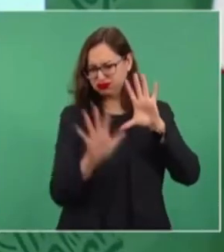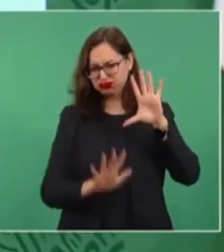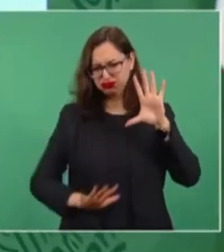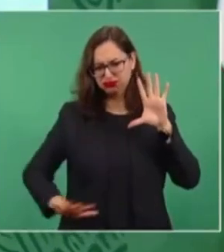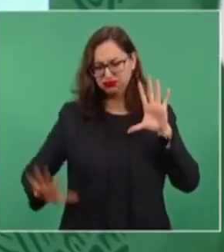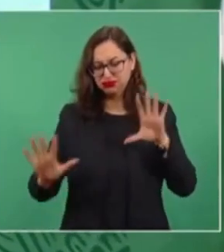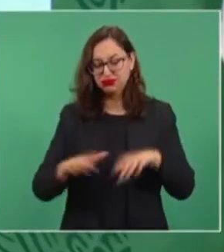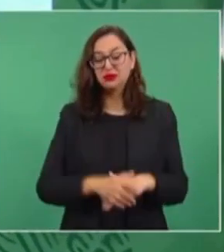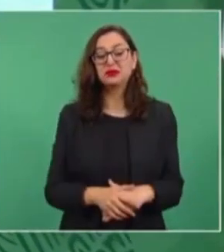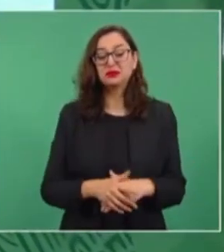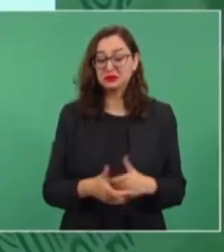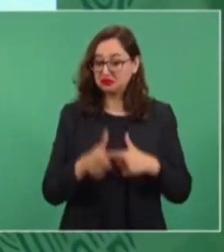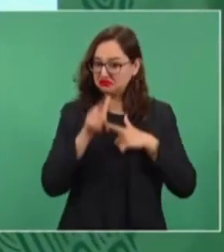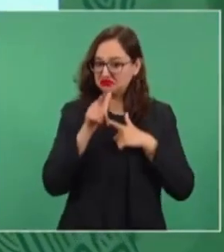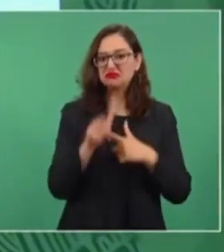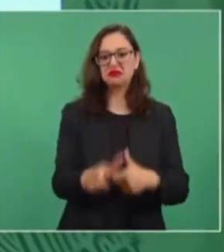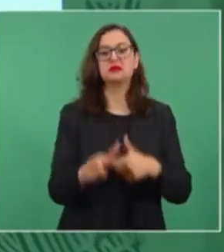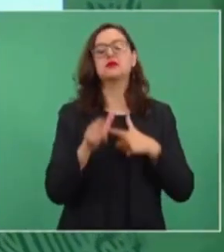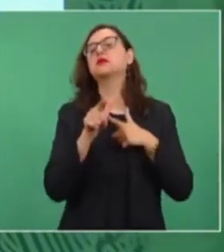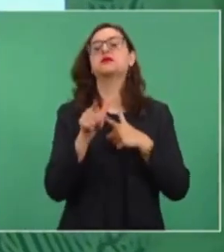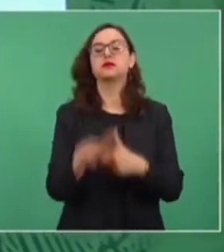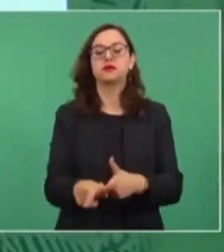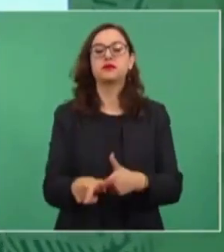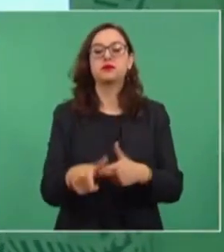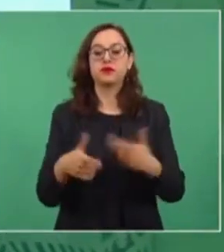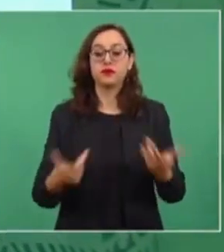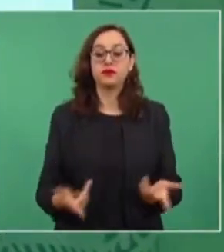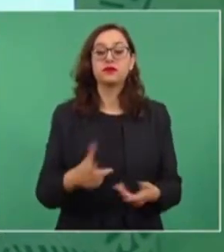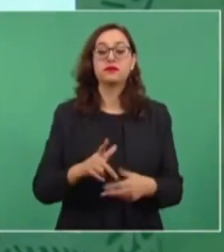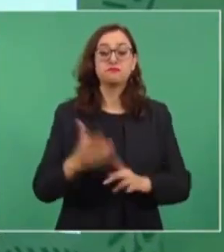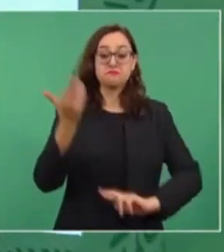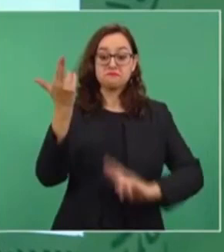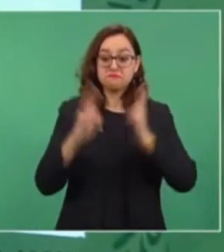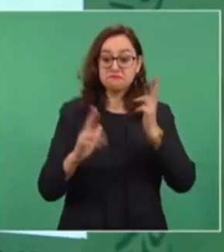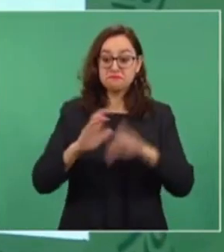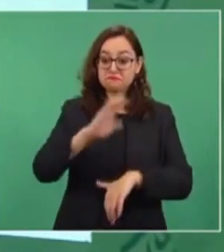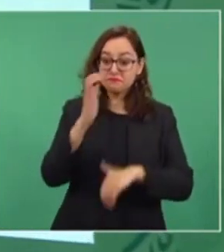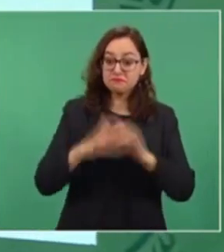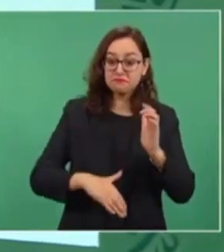continuaron construyendo vías férreas después de la Revolución,